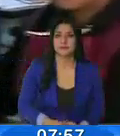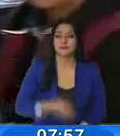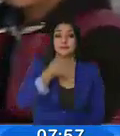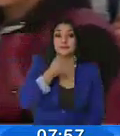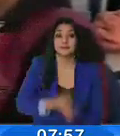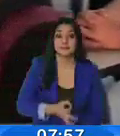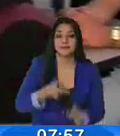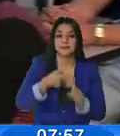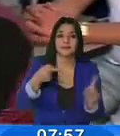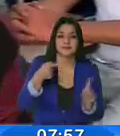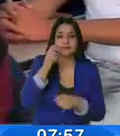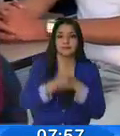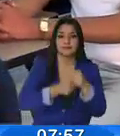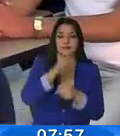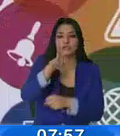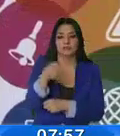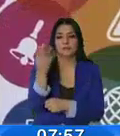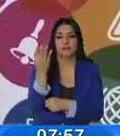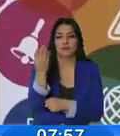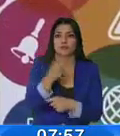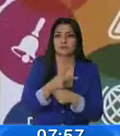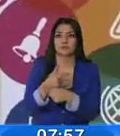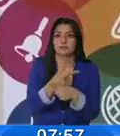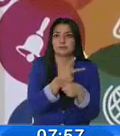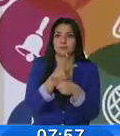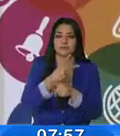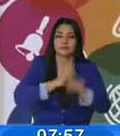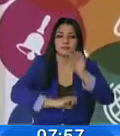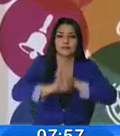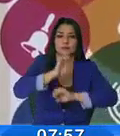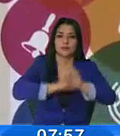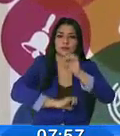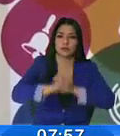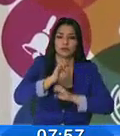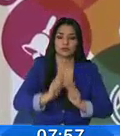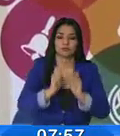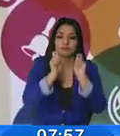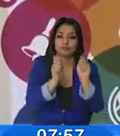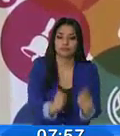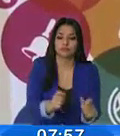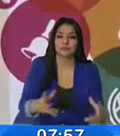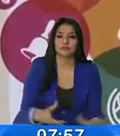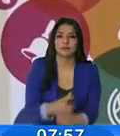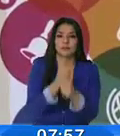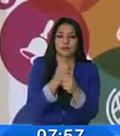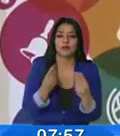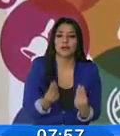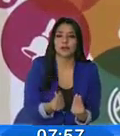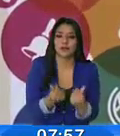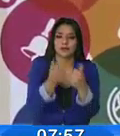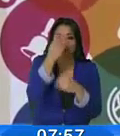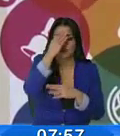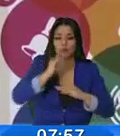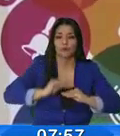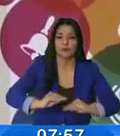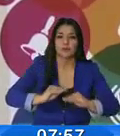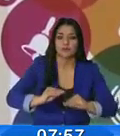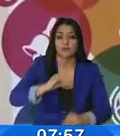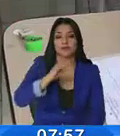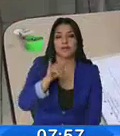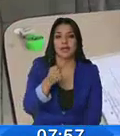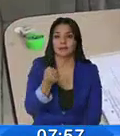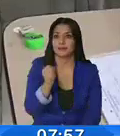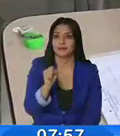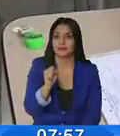año 2014, que la lleva a cabo el Consejo de Evaluación, Acreditación y Aseguramiento de la Calidad de la Educación Superior,